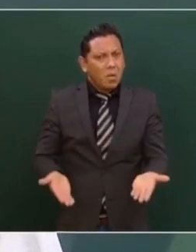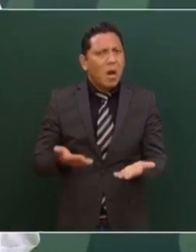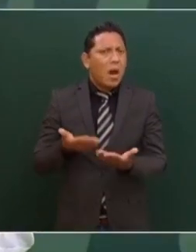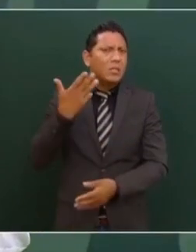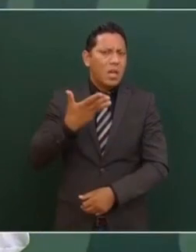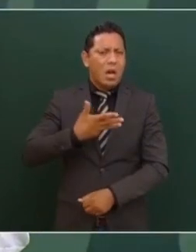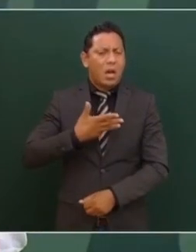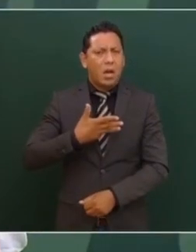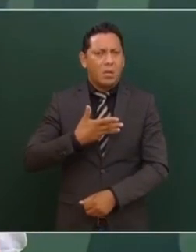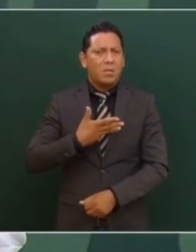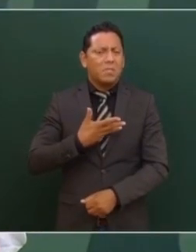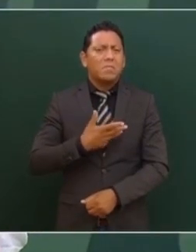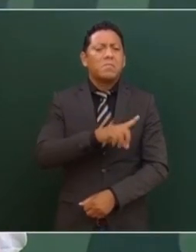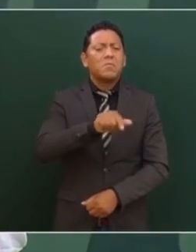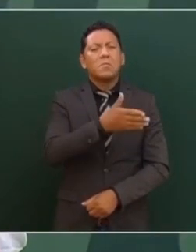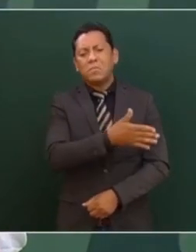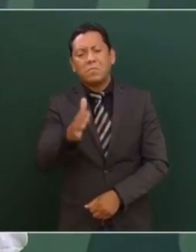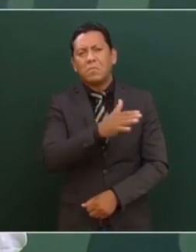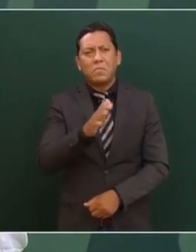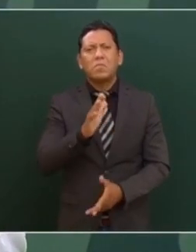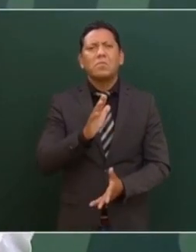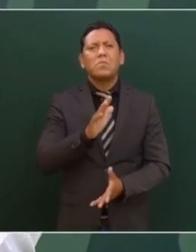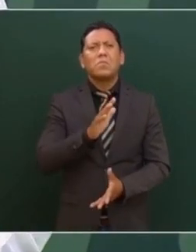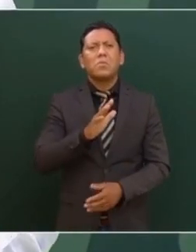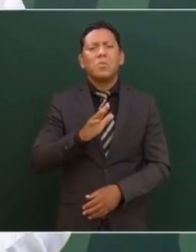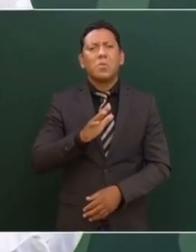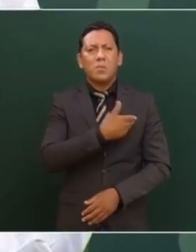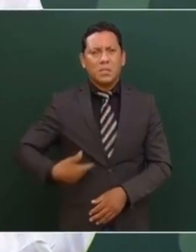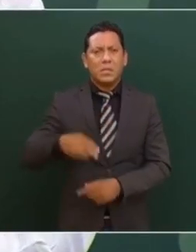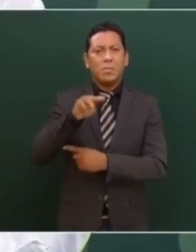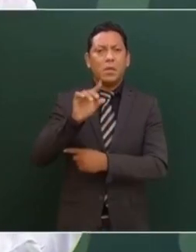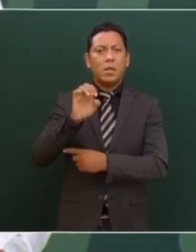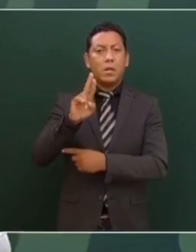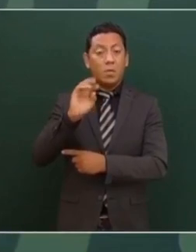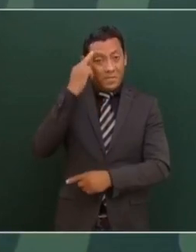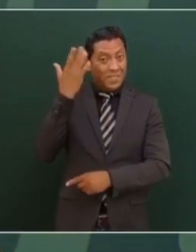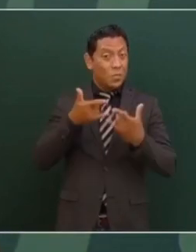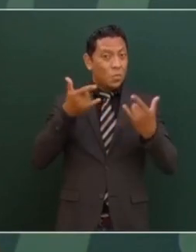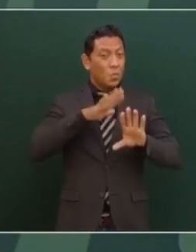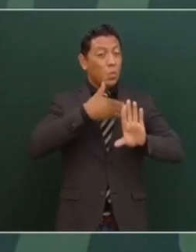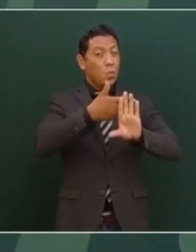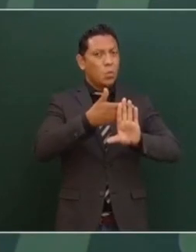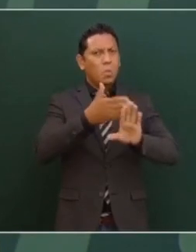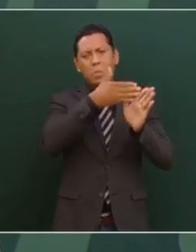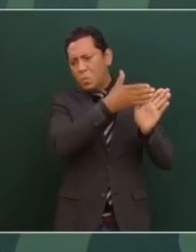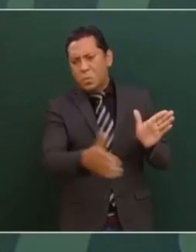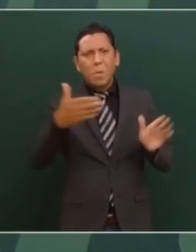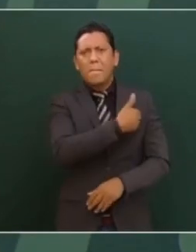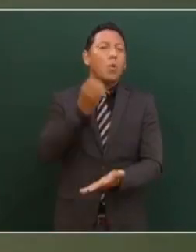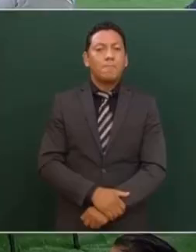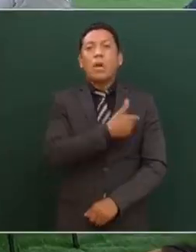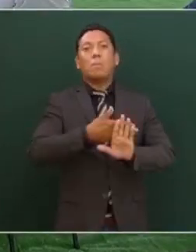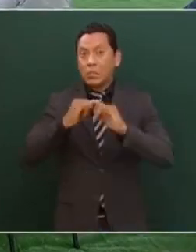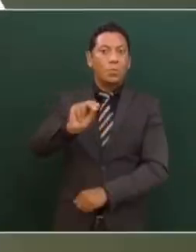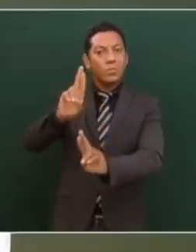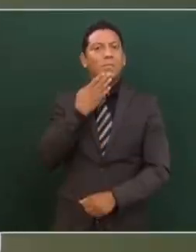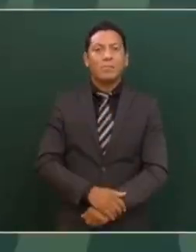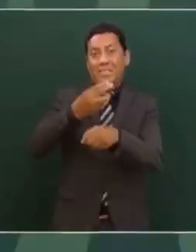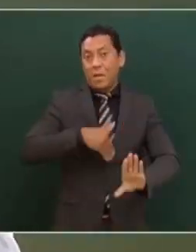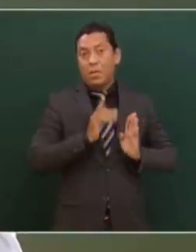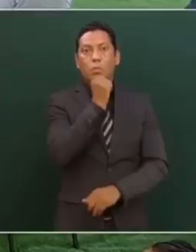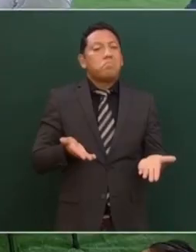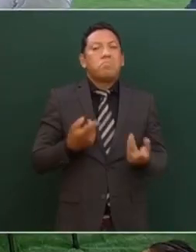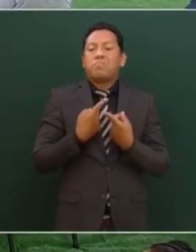Había, después de los ataques al presidente Madero, que hicieron historia, yo creo que desde entonces no se atacaba tanto a un presidente. Unos